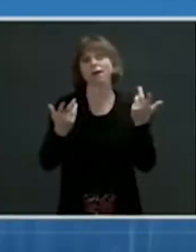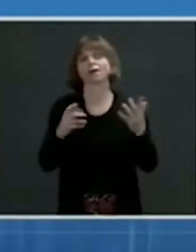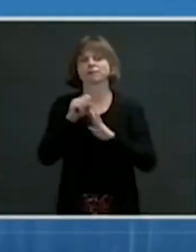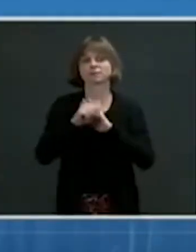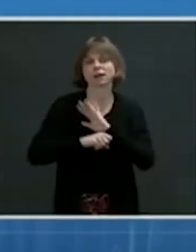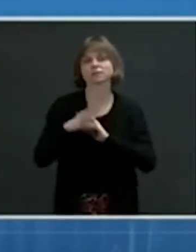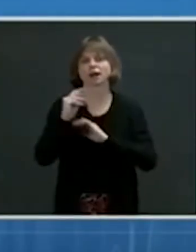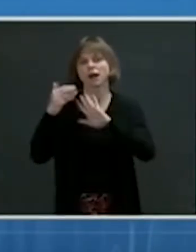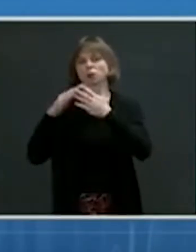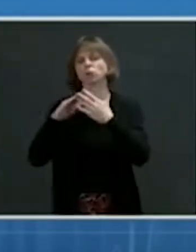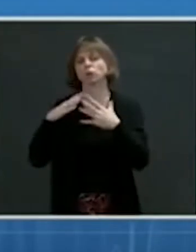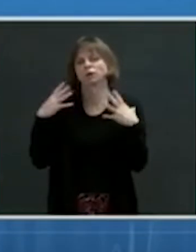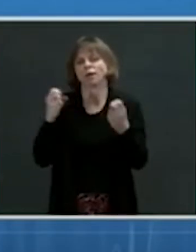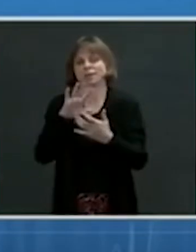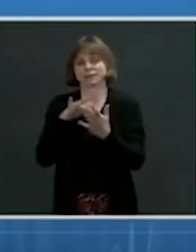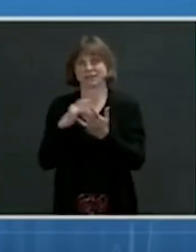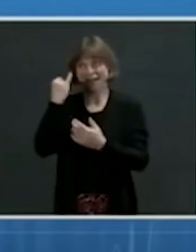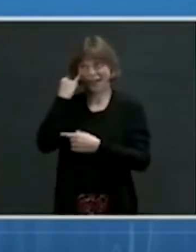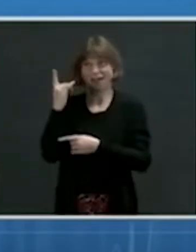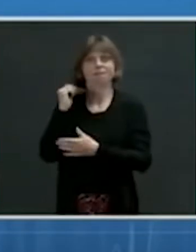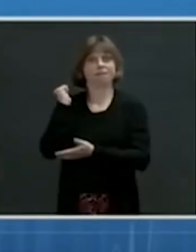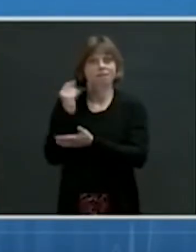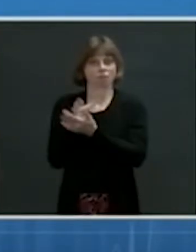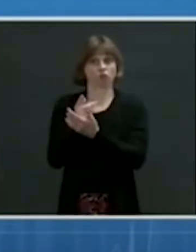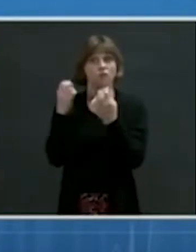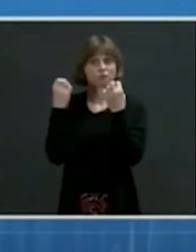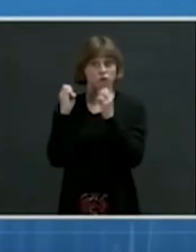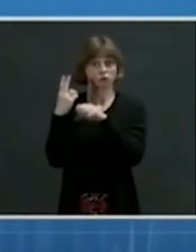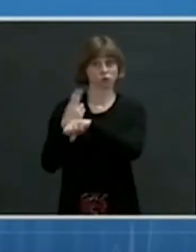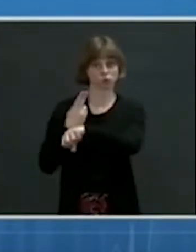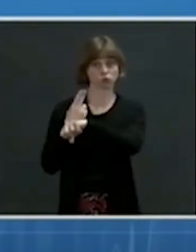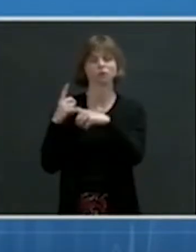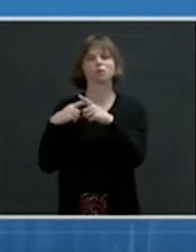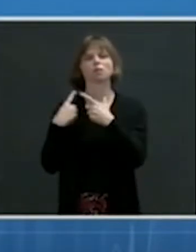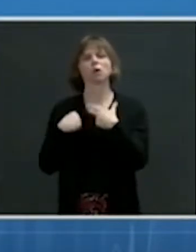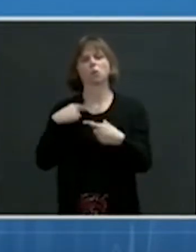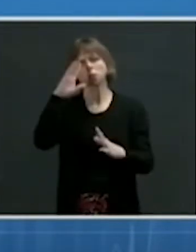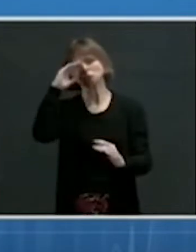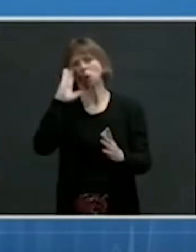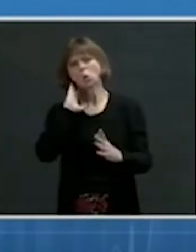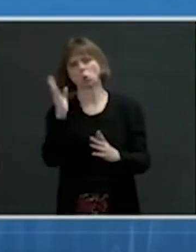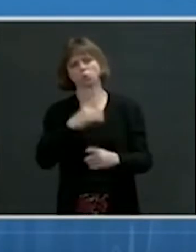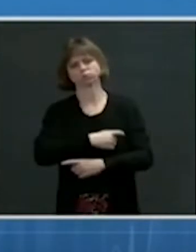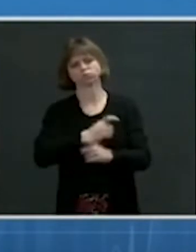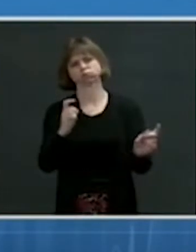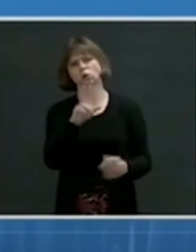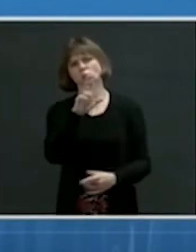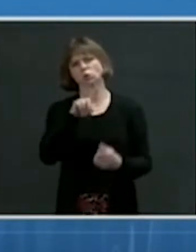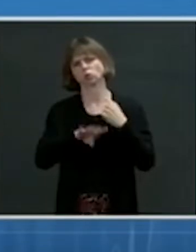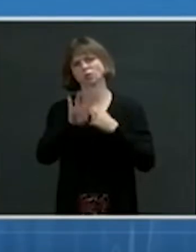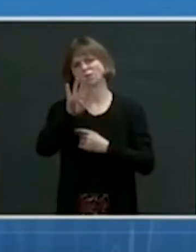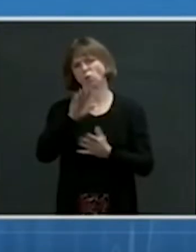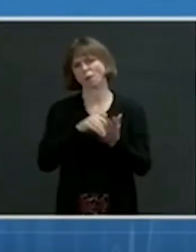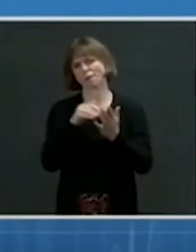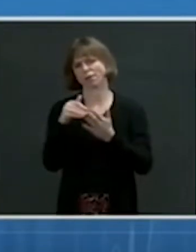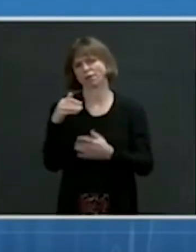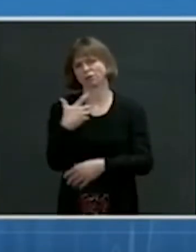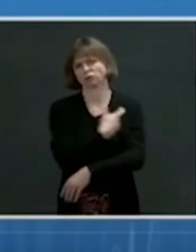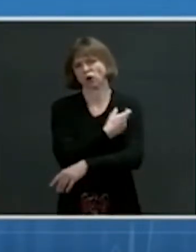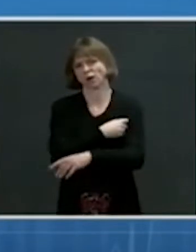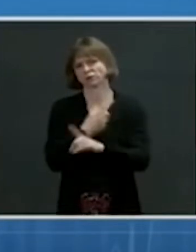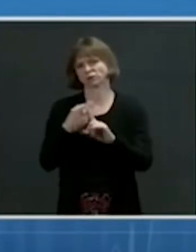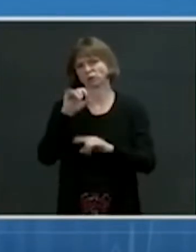fármaco. Si es otorgado el uso de emergencia, estaríamos distribuyendo entre 3 y 4 millones de dosis de la vacuna de Johnson